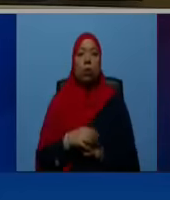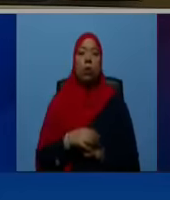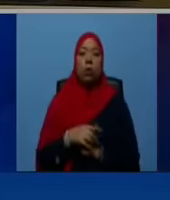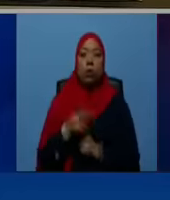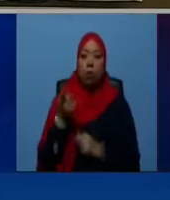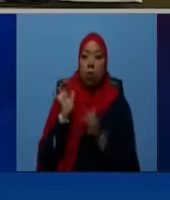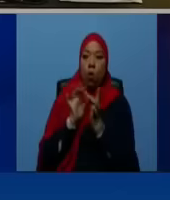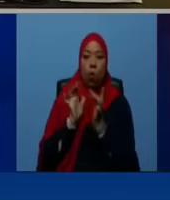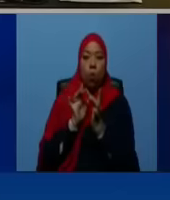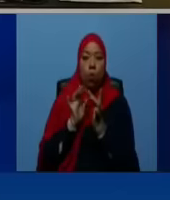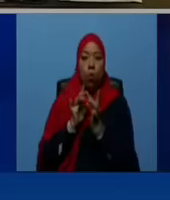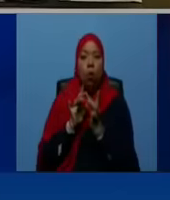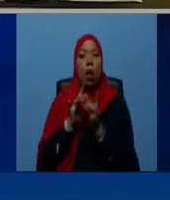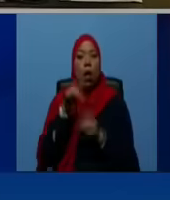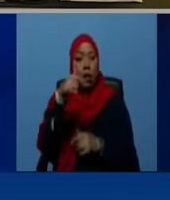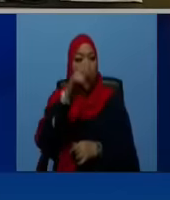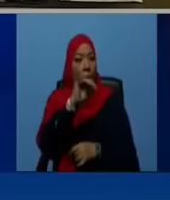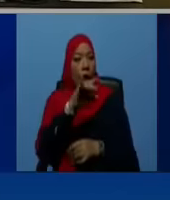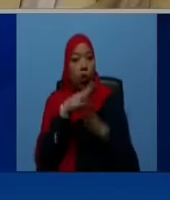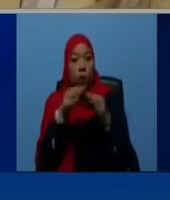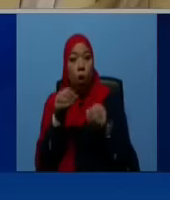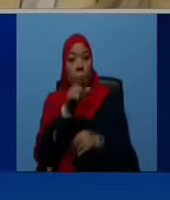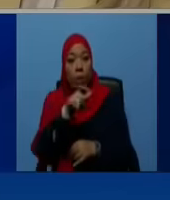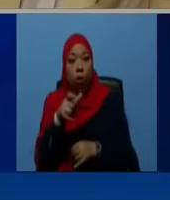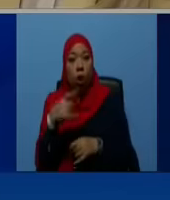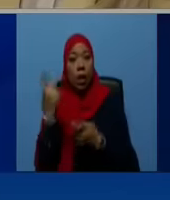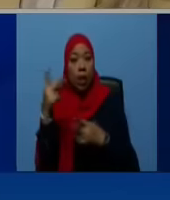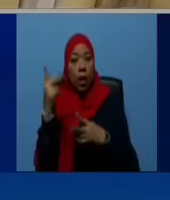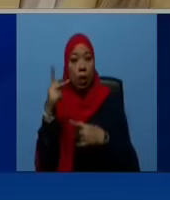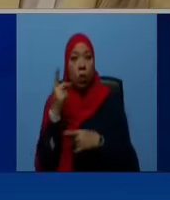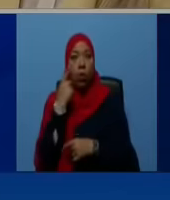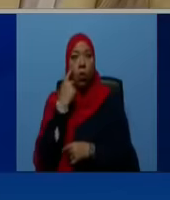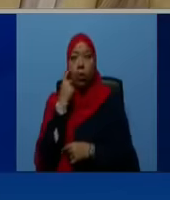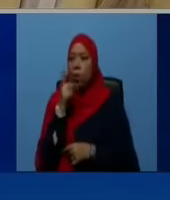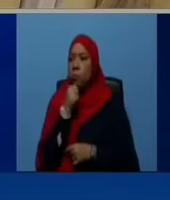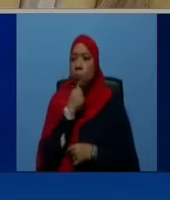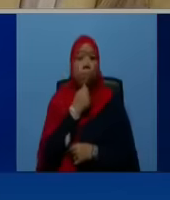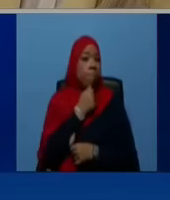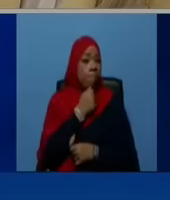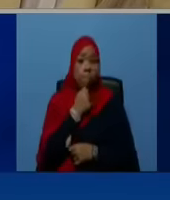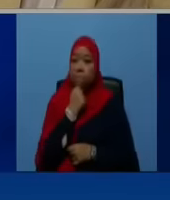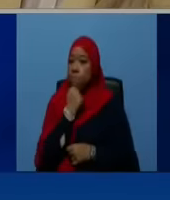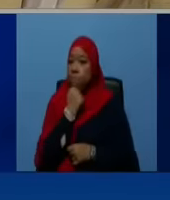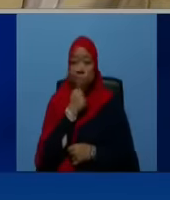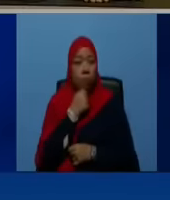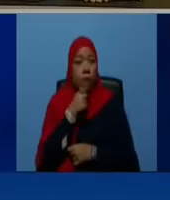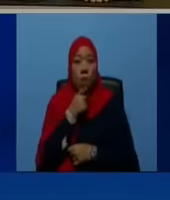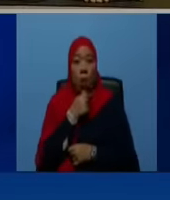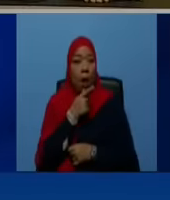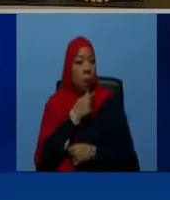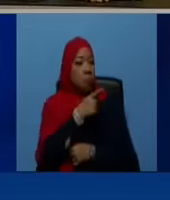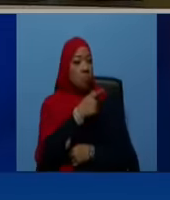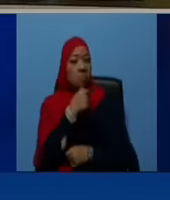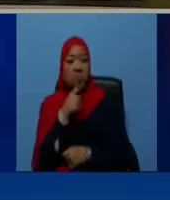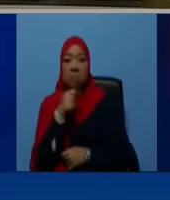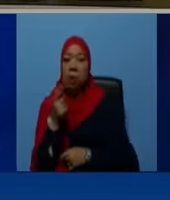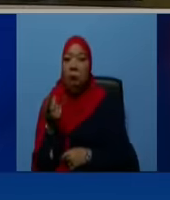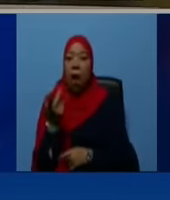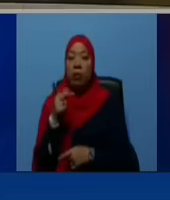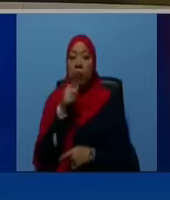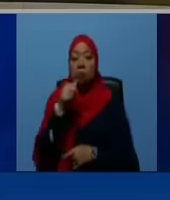uno se conecta. Ustedes tienen TikTok, ¿verdad? Y uno se pone a ver TikTok. No, no tiene TikTok. Mira, uno se mete en